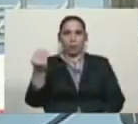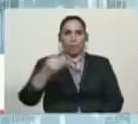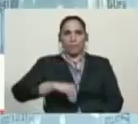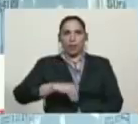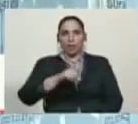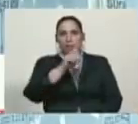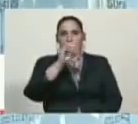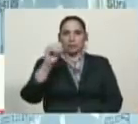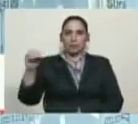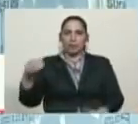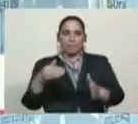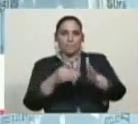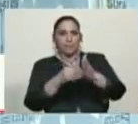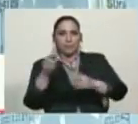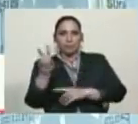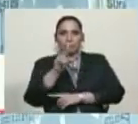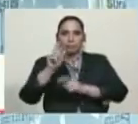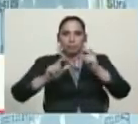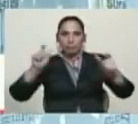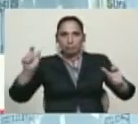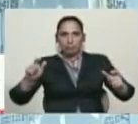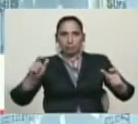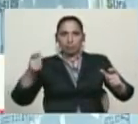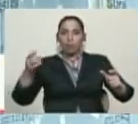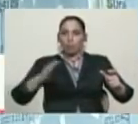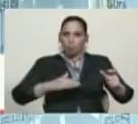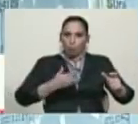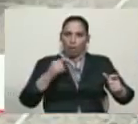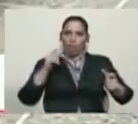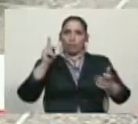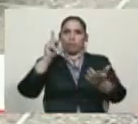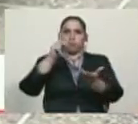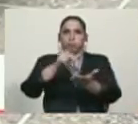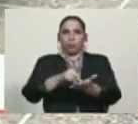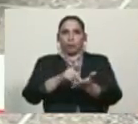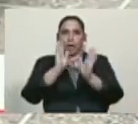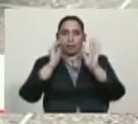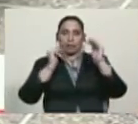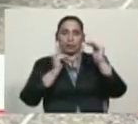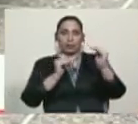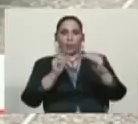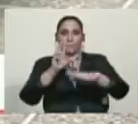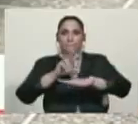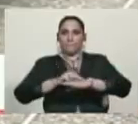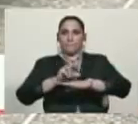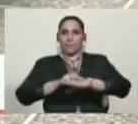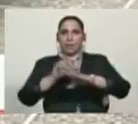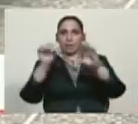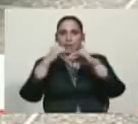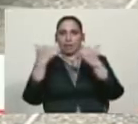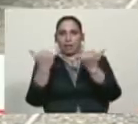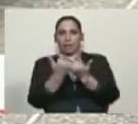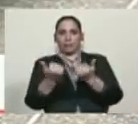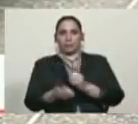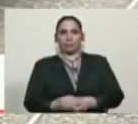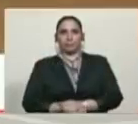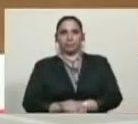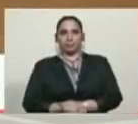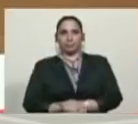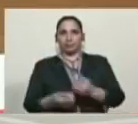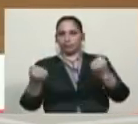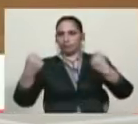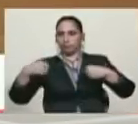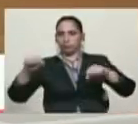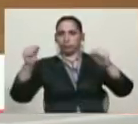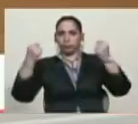venezolanos que tendrán acceso y oportunidad de recibir la atención en estas salas de terapia